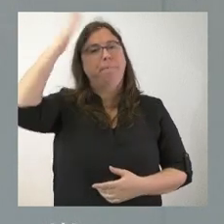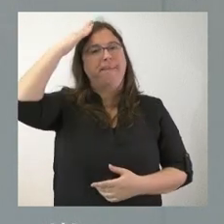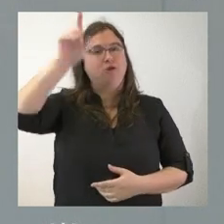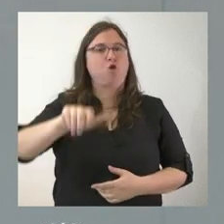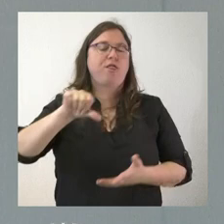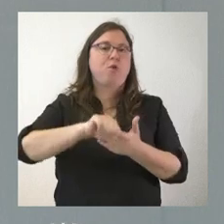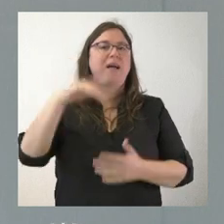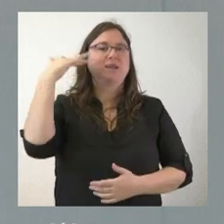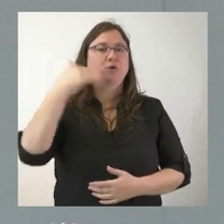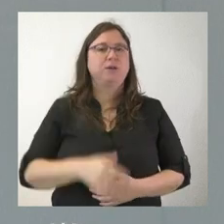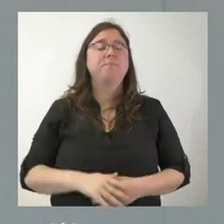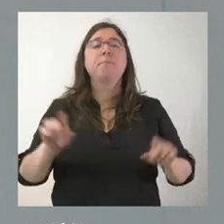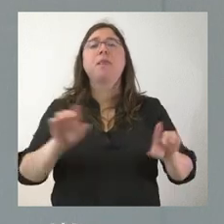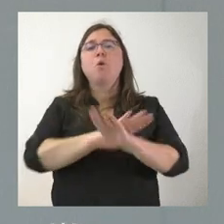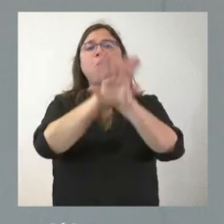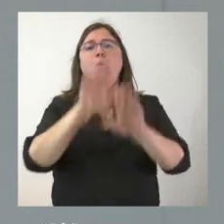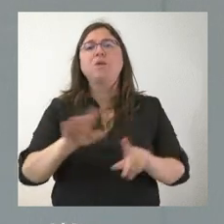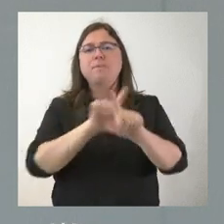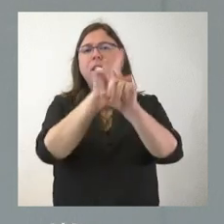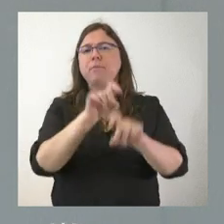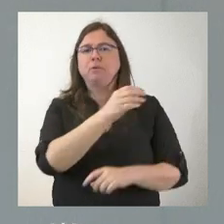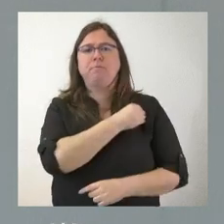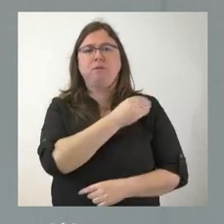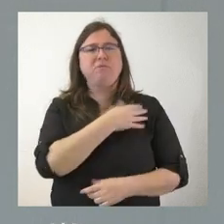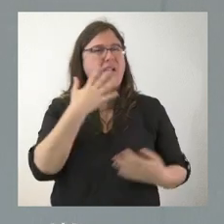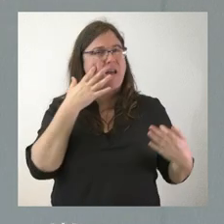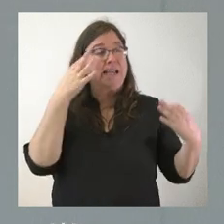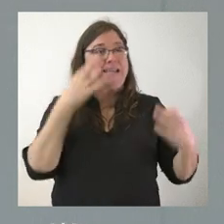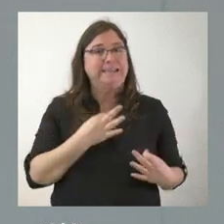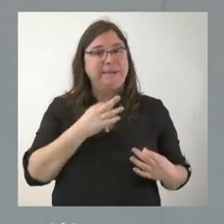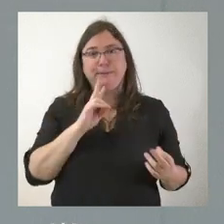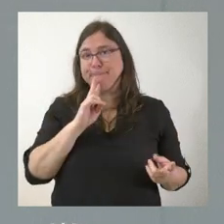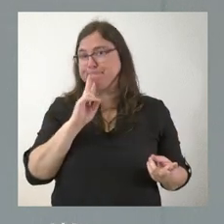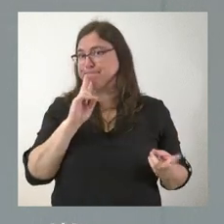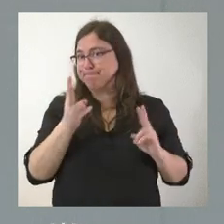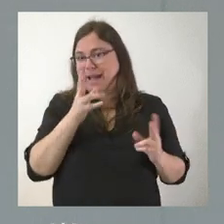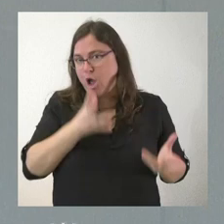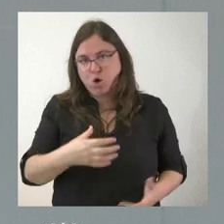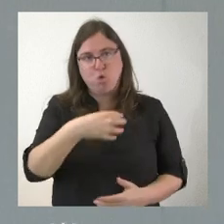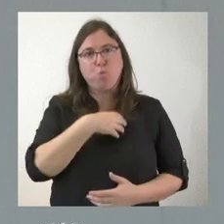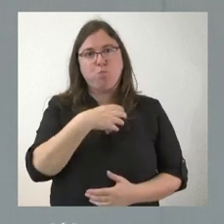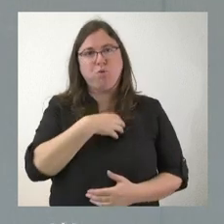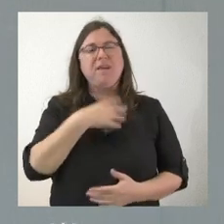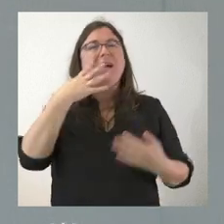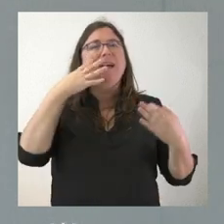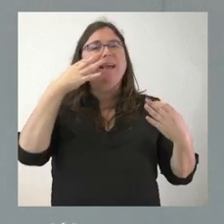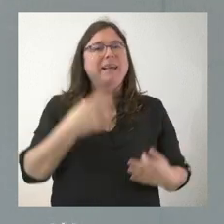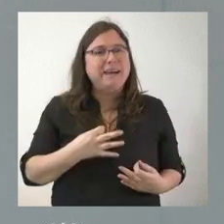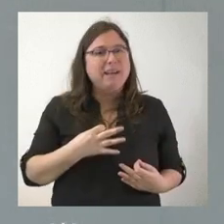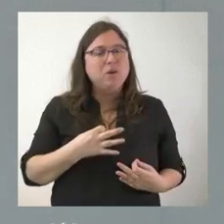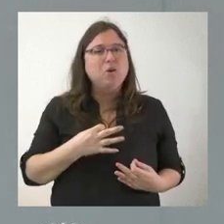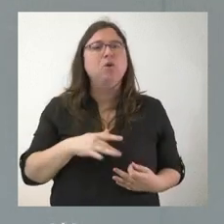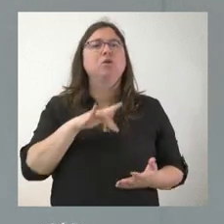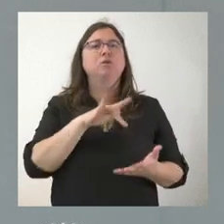y a partir de ahí la última cuestión que usted me planteaba creo que no se la voy a poder de responder en este momento creo que eso son aparte